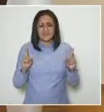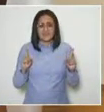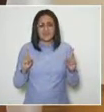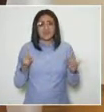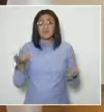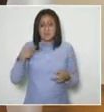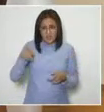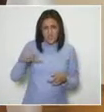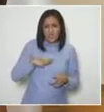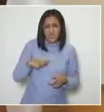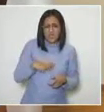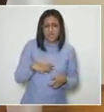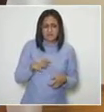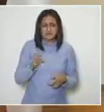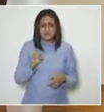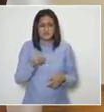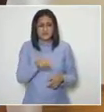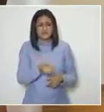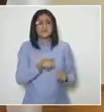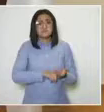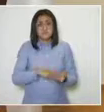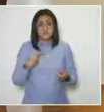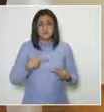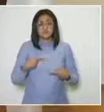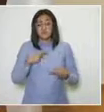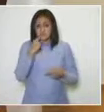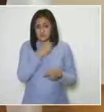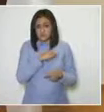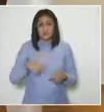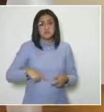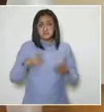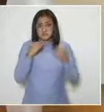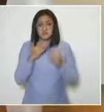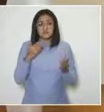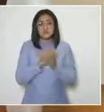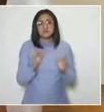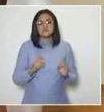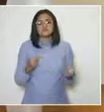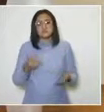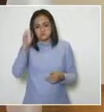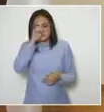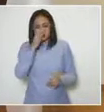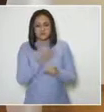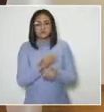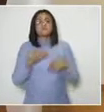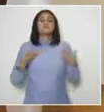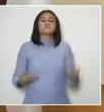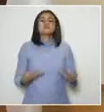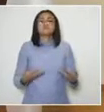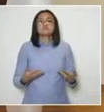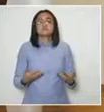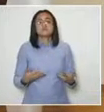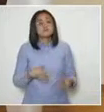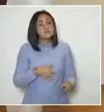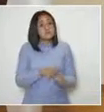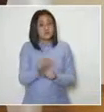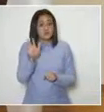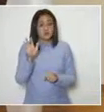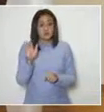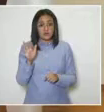porque no quiso llegar yo voy a aprovechar para el final sobre que cualquier